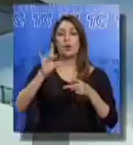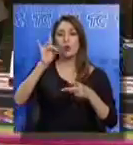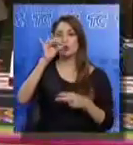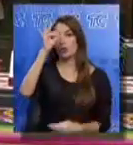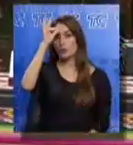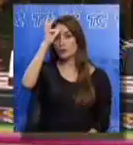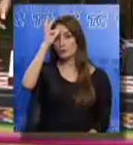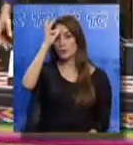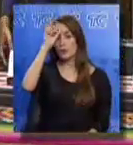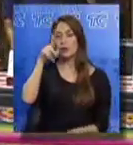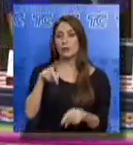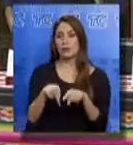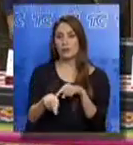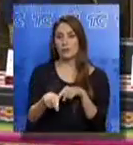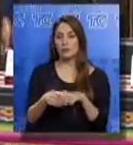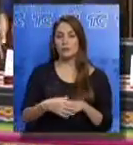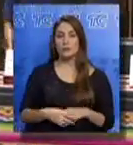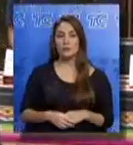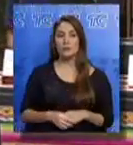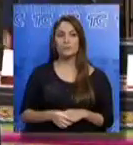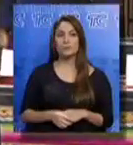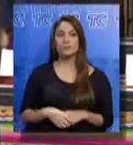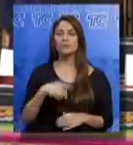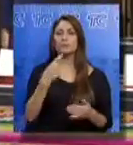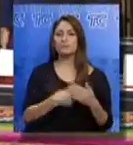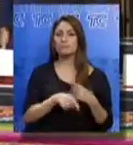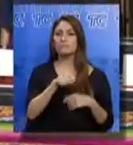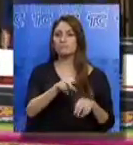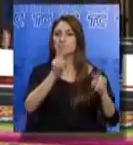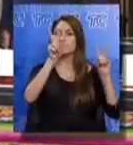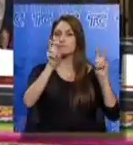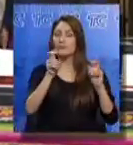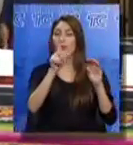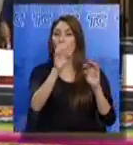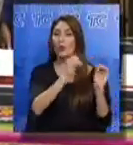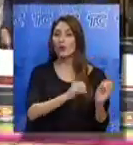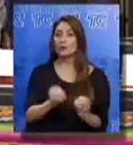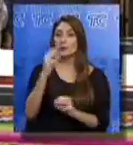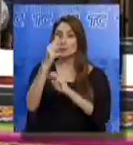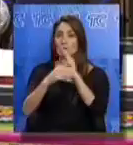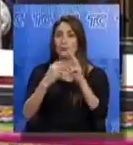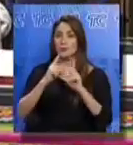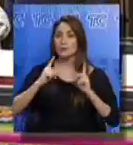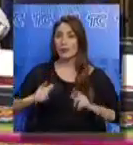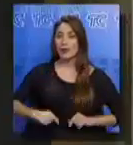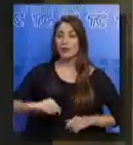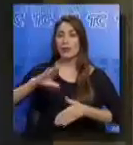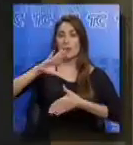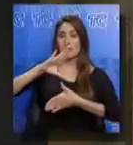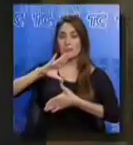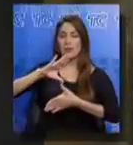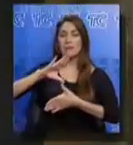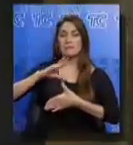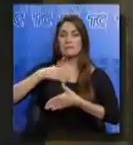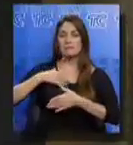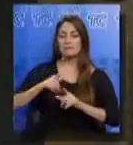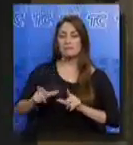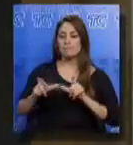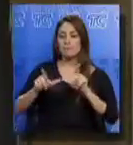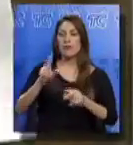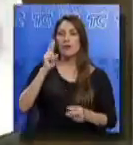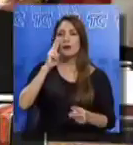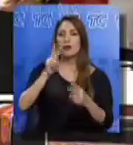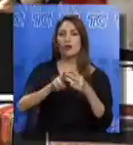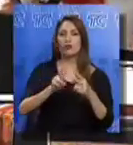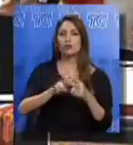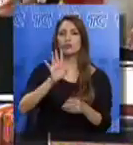8 hospitales están por inaugurarse. Este es uno de los temas por los que la Organización Mundial de la Salud para las Américas decidió entregar un